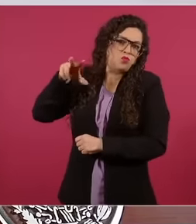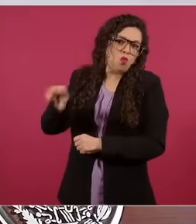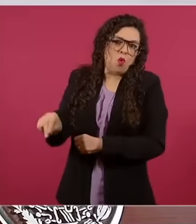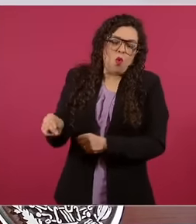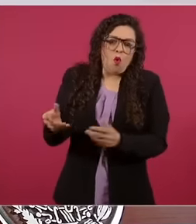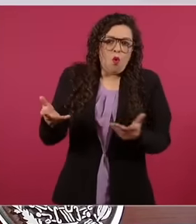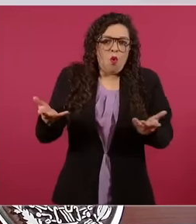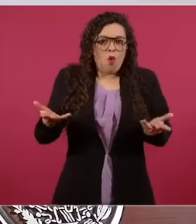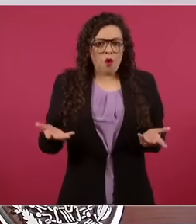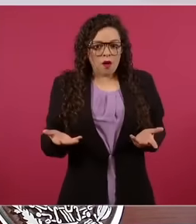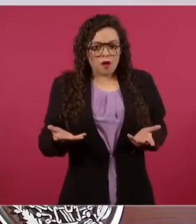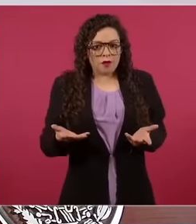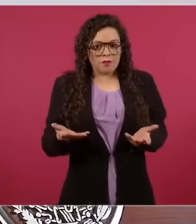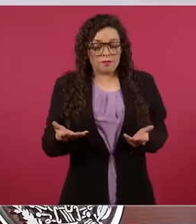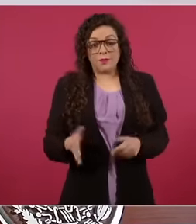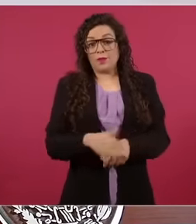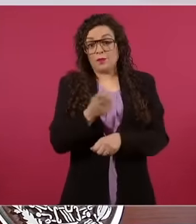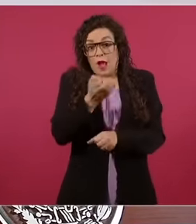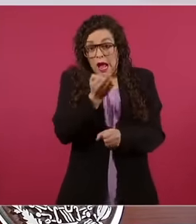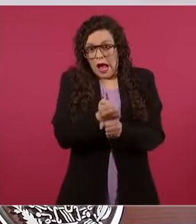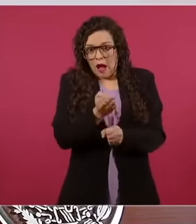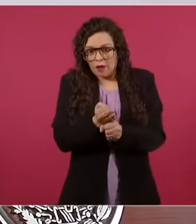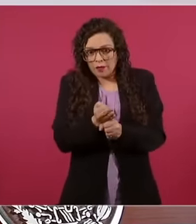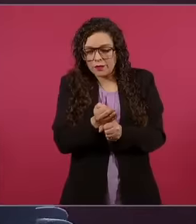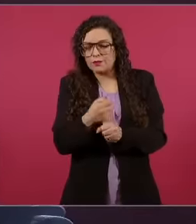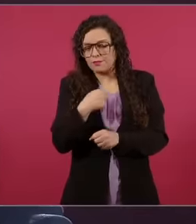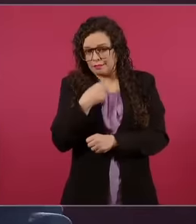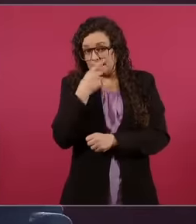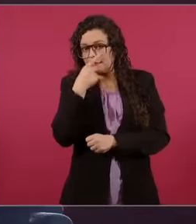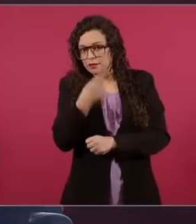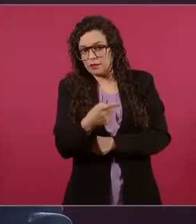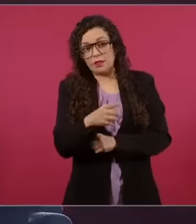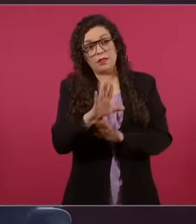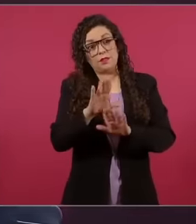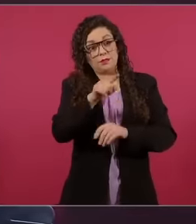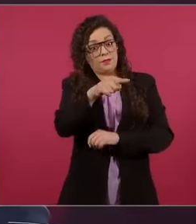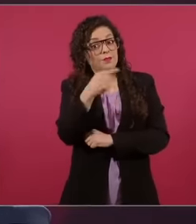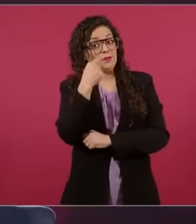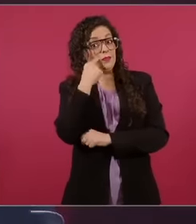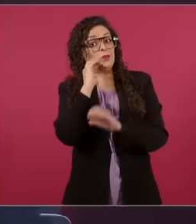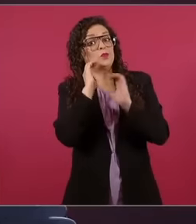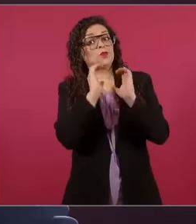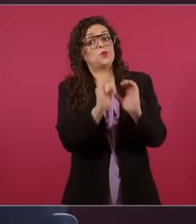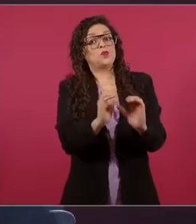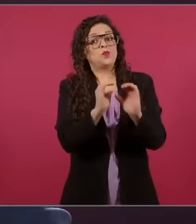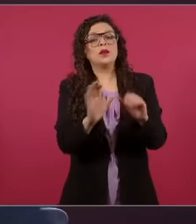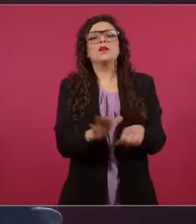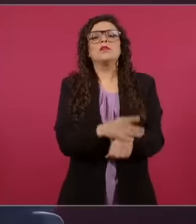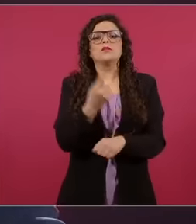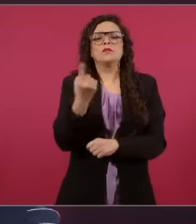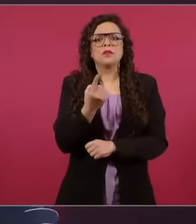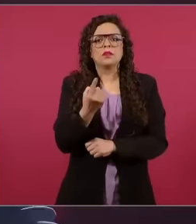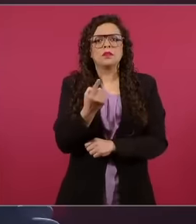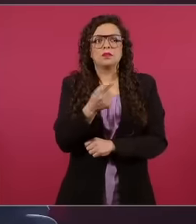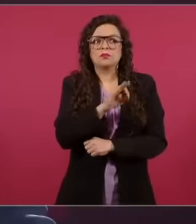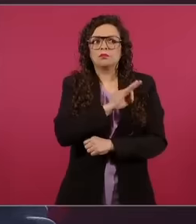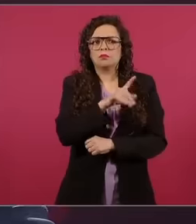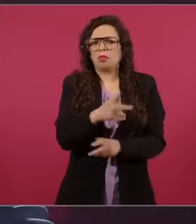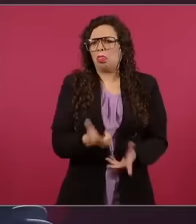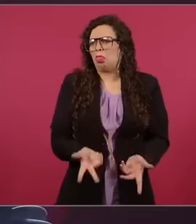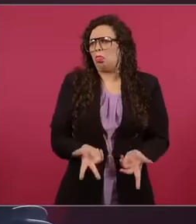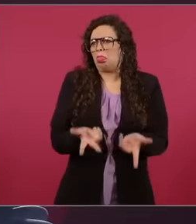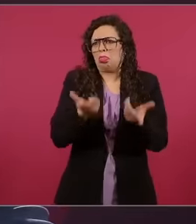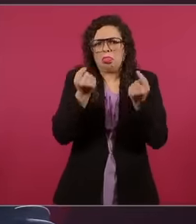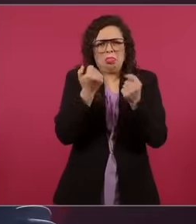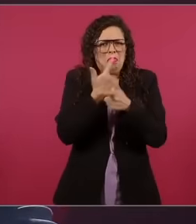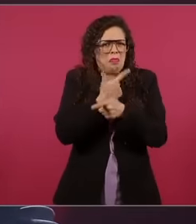entonces cuando estoy hablando ahora de que tengan cuidado, es porque son capaces de todo.